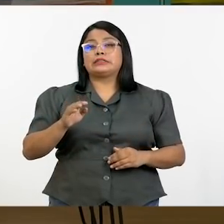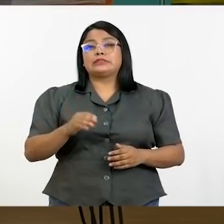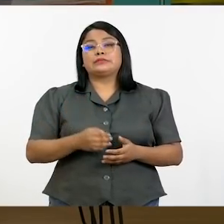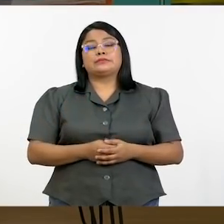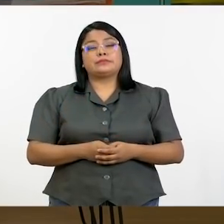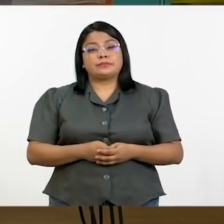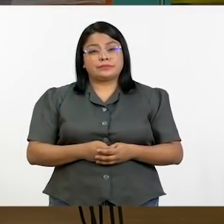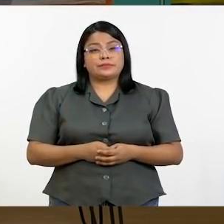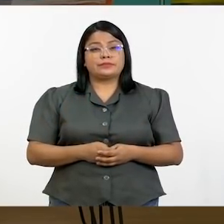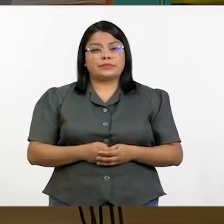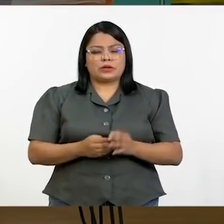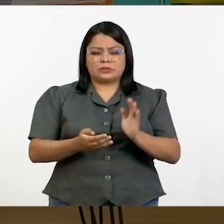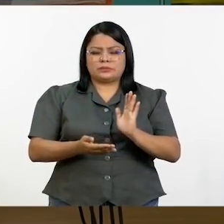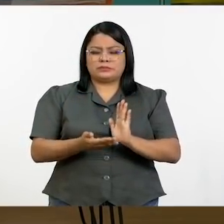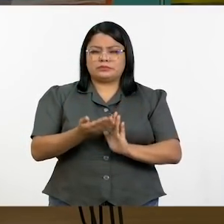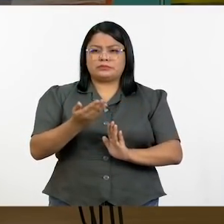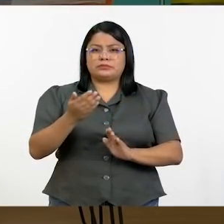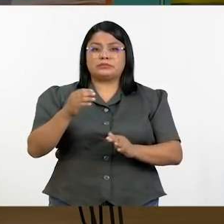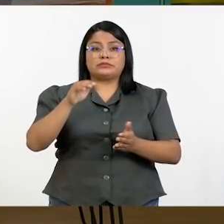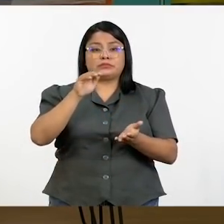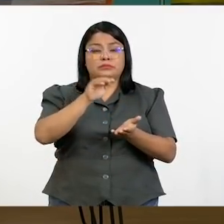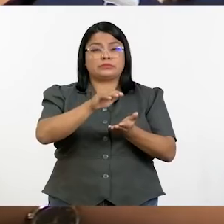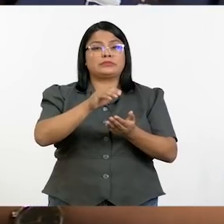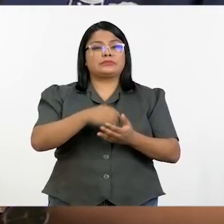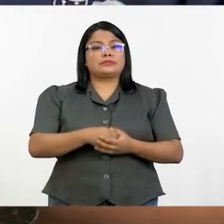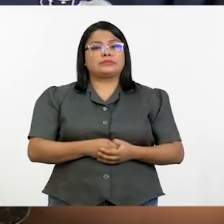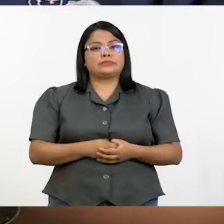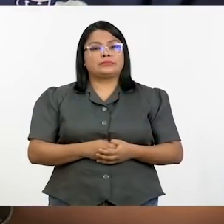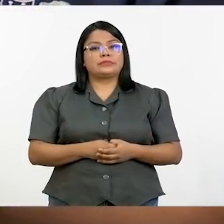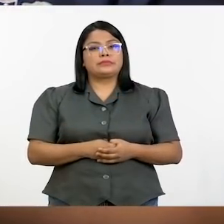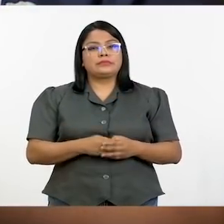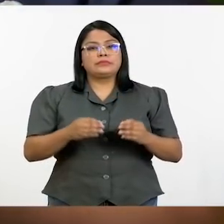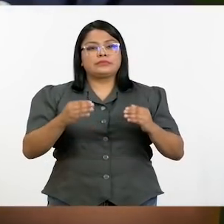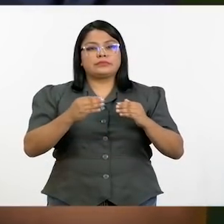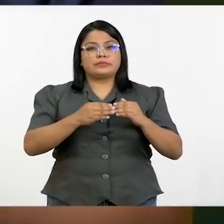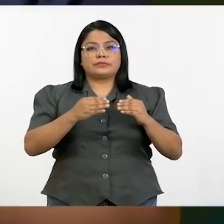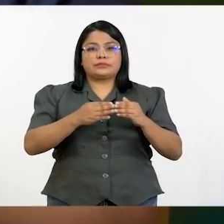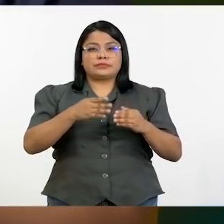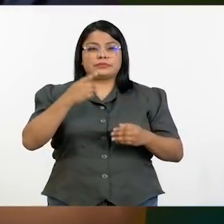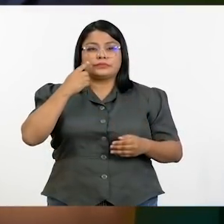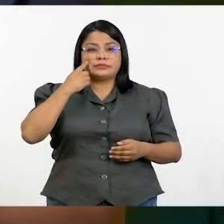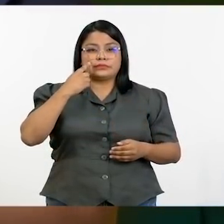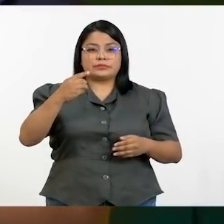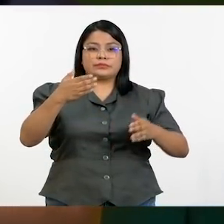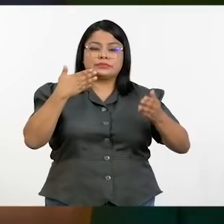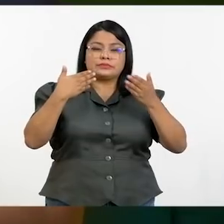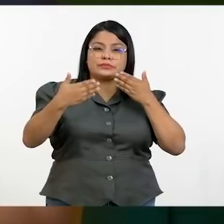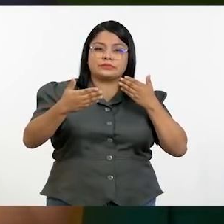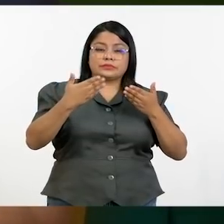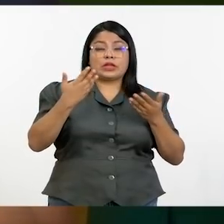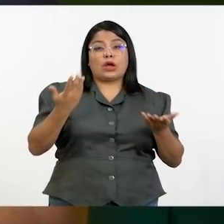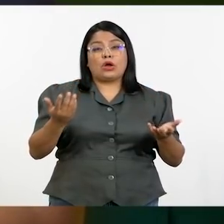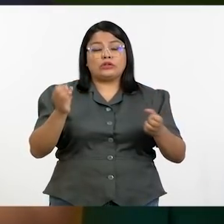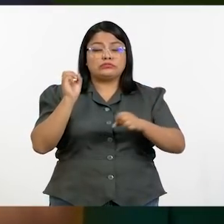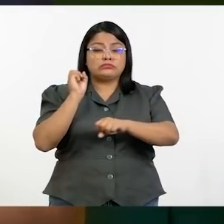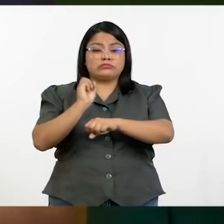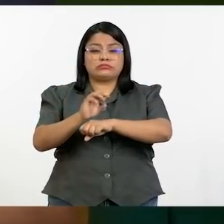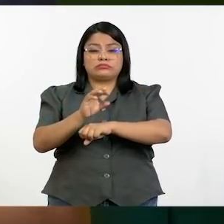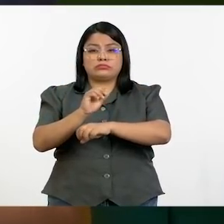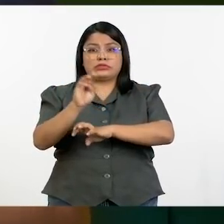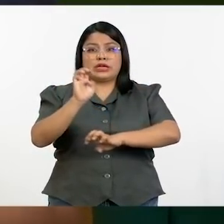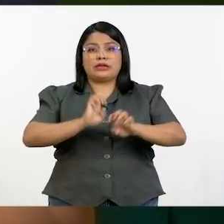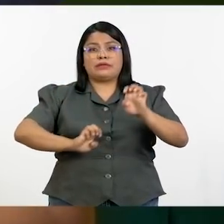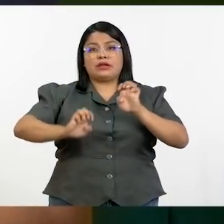que vamos a enfatizar en el desarrollo de esta unidad. También encontramos orientaciones o sugerencias